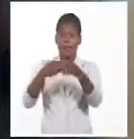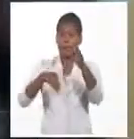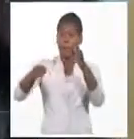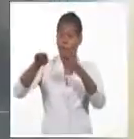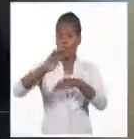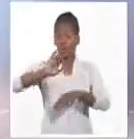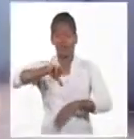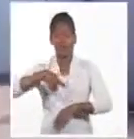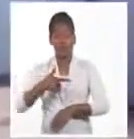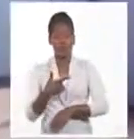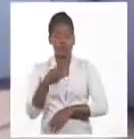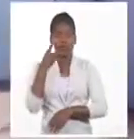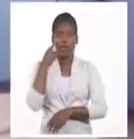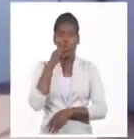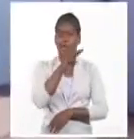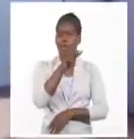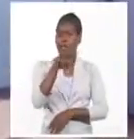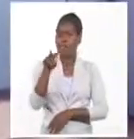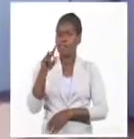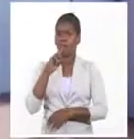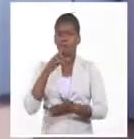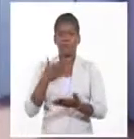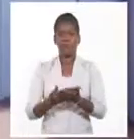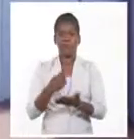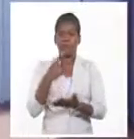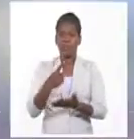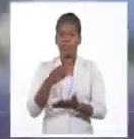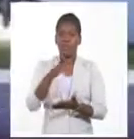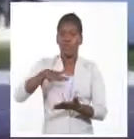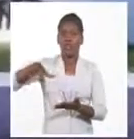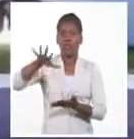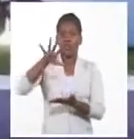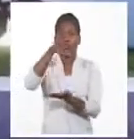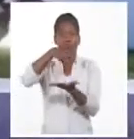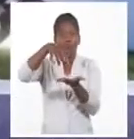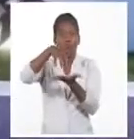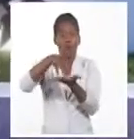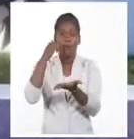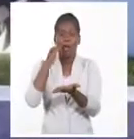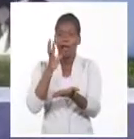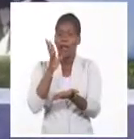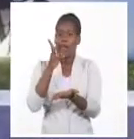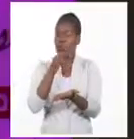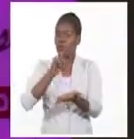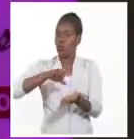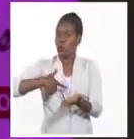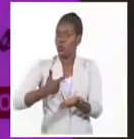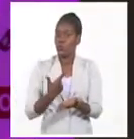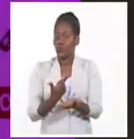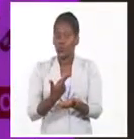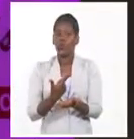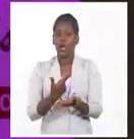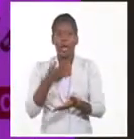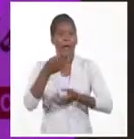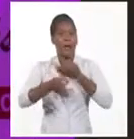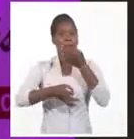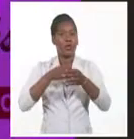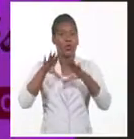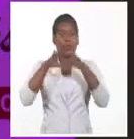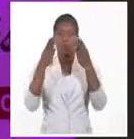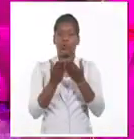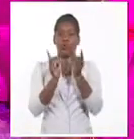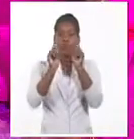recibió detalles del proyecto que permitirá convertir al inmueble en un hermoso espacio cultural. Otra de las instituciones visitadas